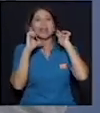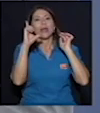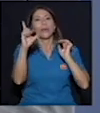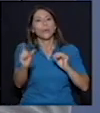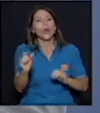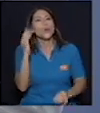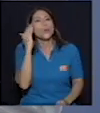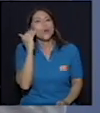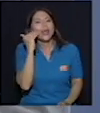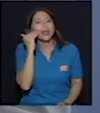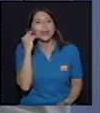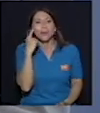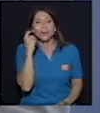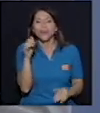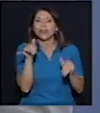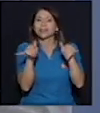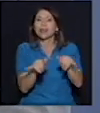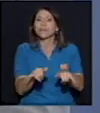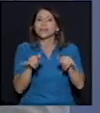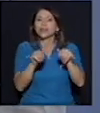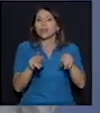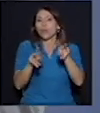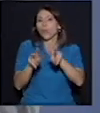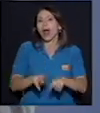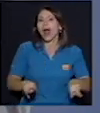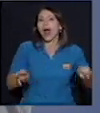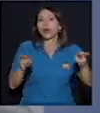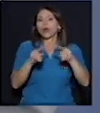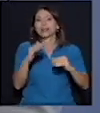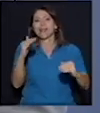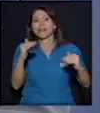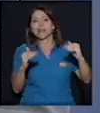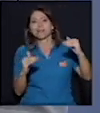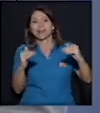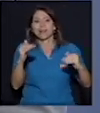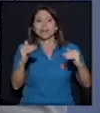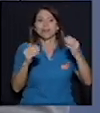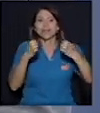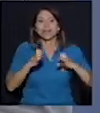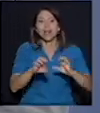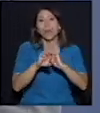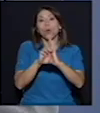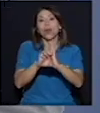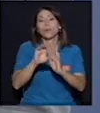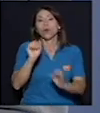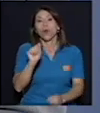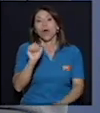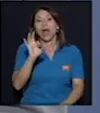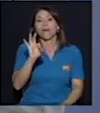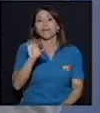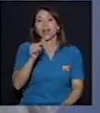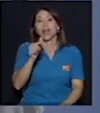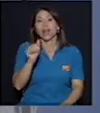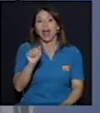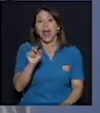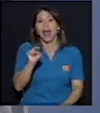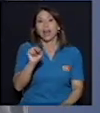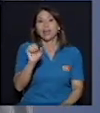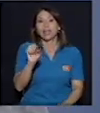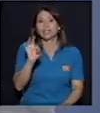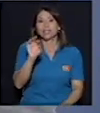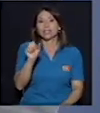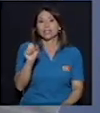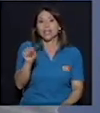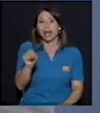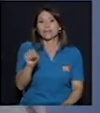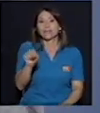mantenido valores de desequilibrio estratégico, por ejemplo, en Afganistán, en donde se logró al oso ruso